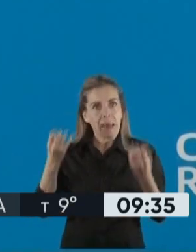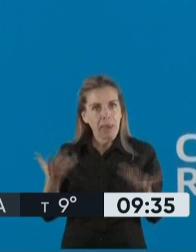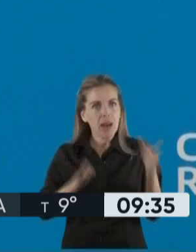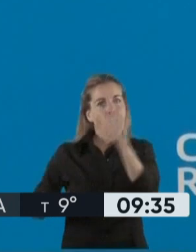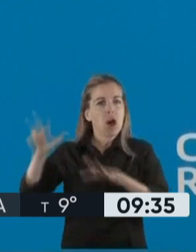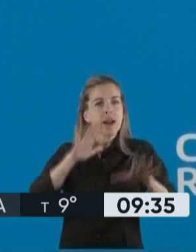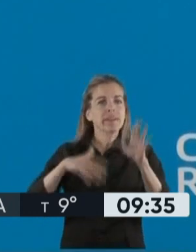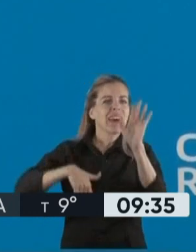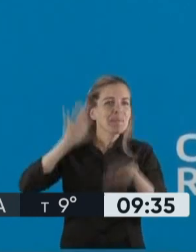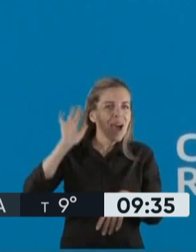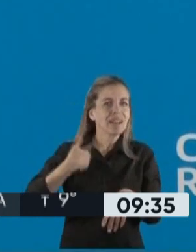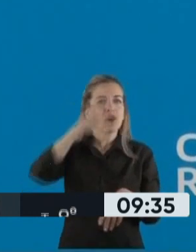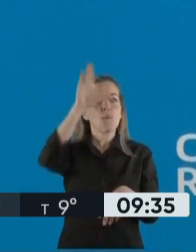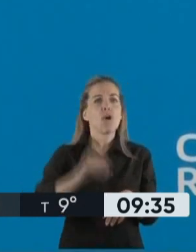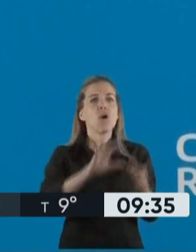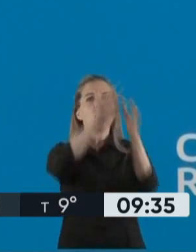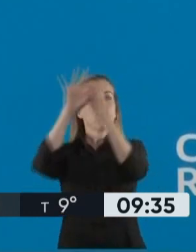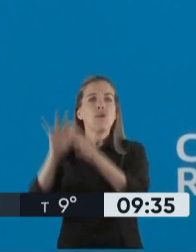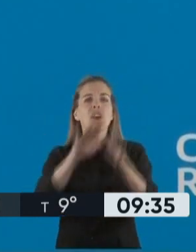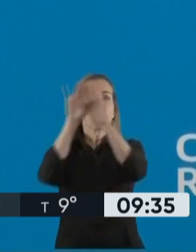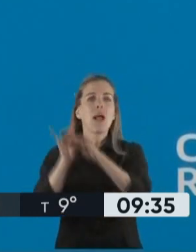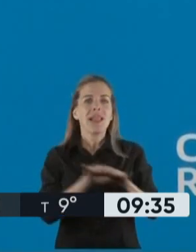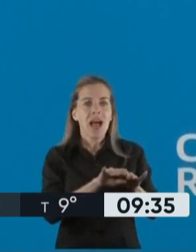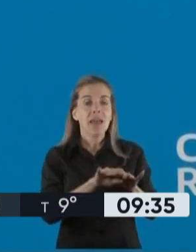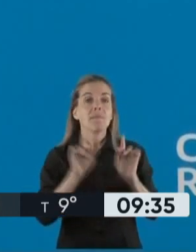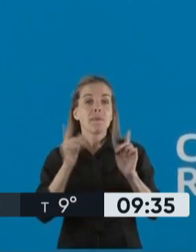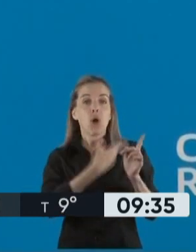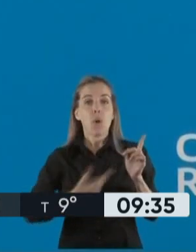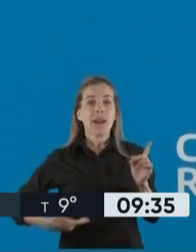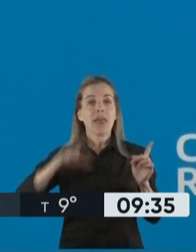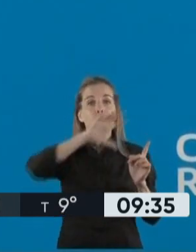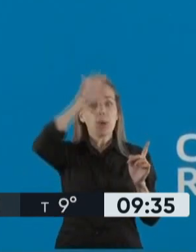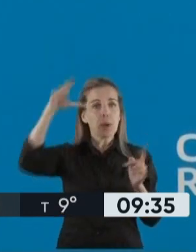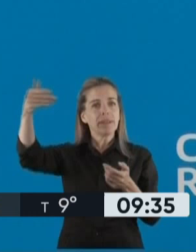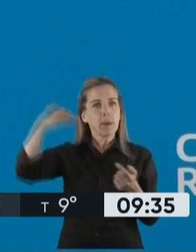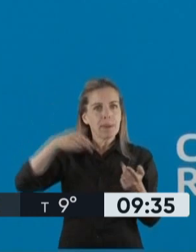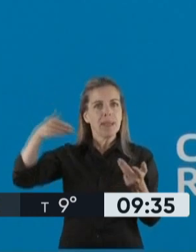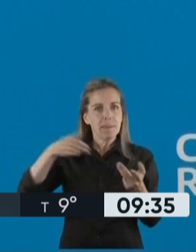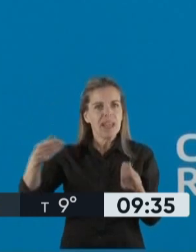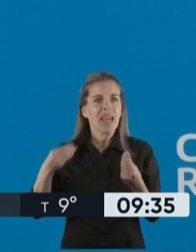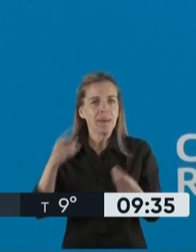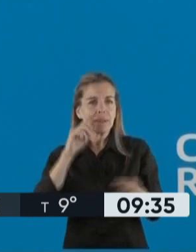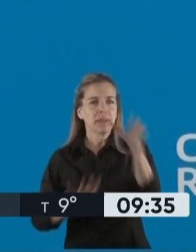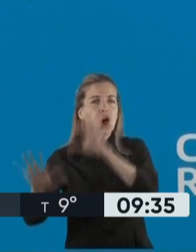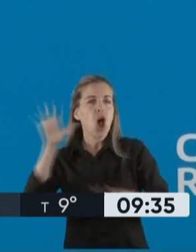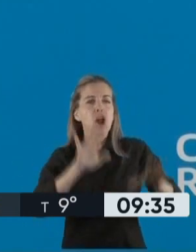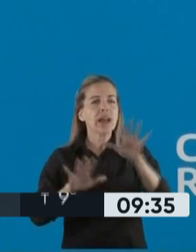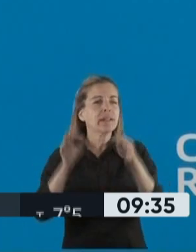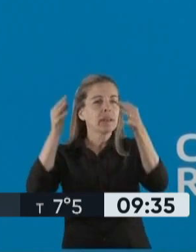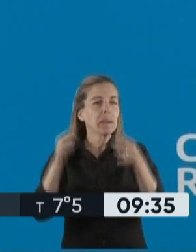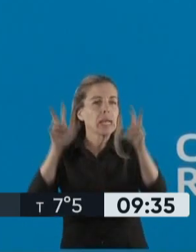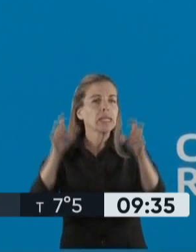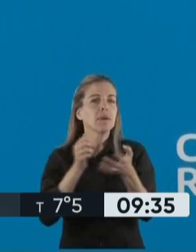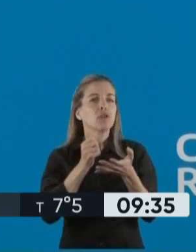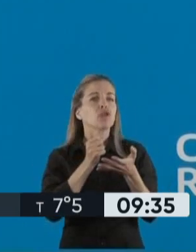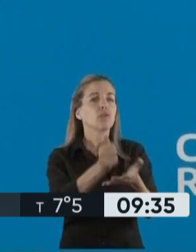temas que los gobernadores plantean permanentemente, el tema del transporte y de los subsidios al transporte es sin duda uno de los temas que hay